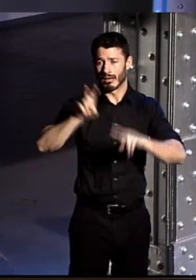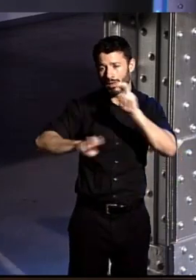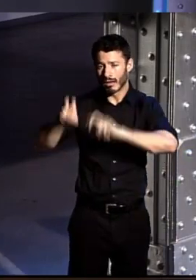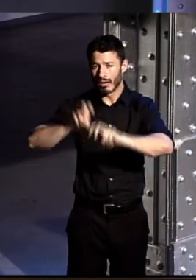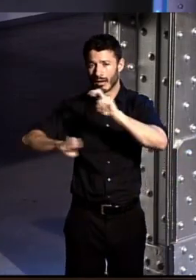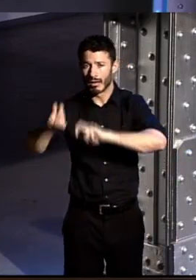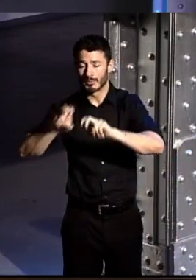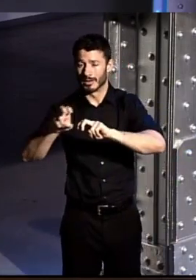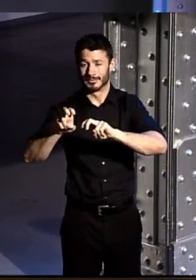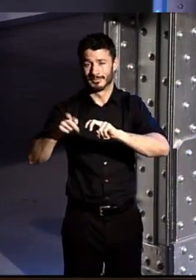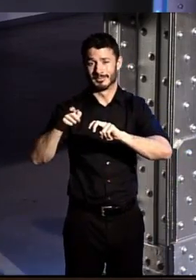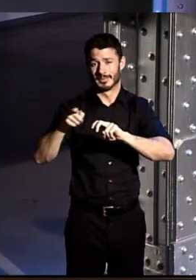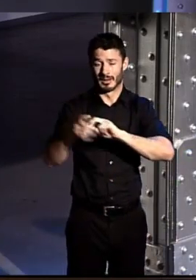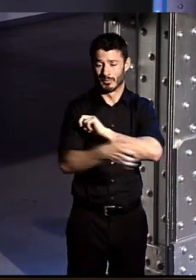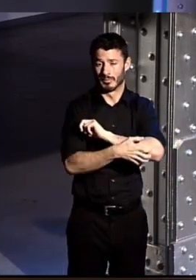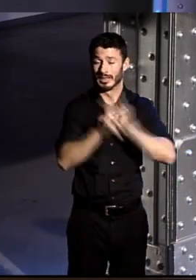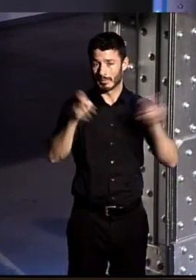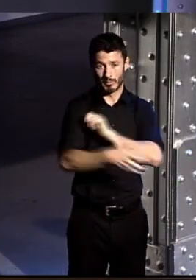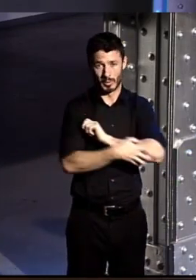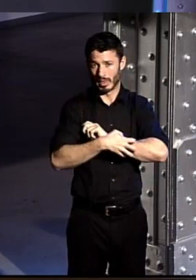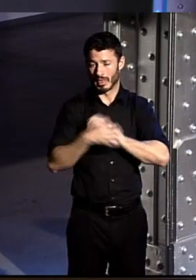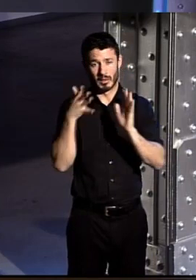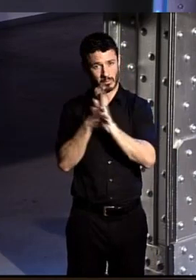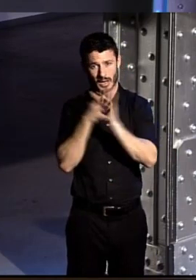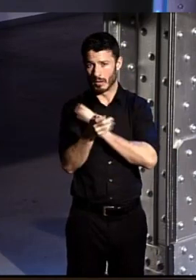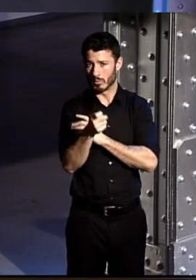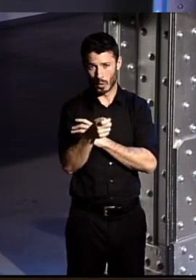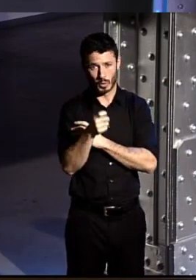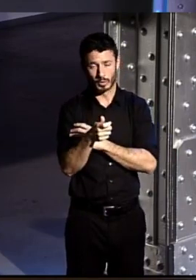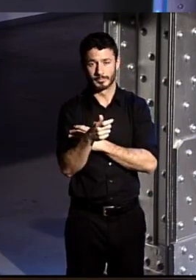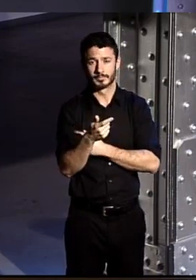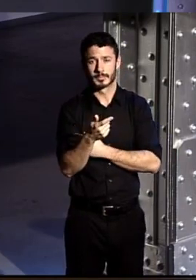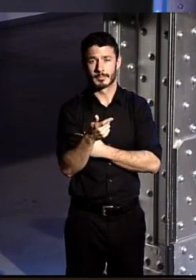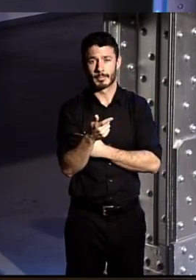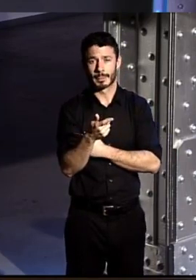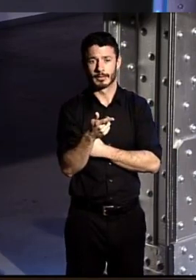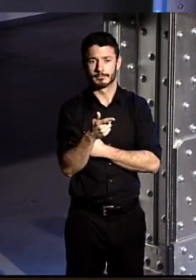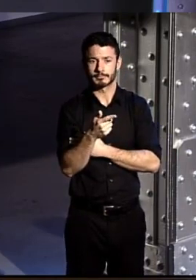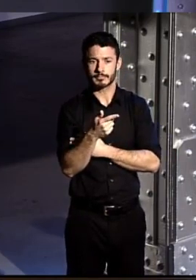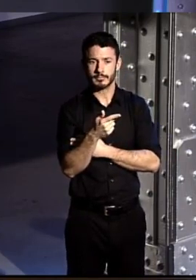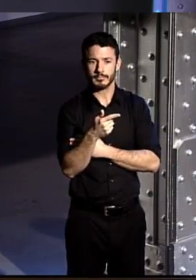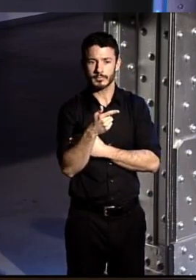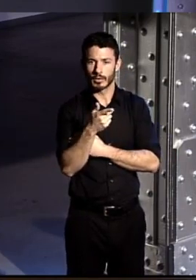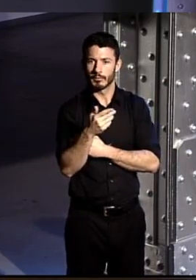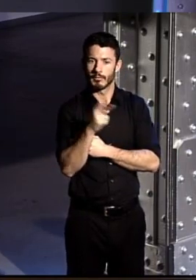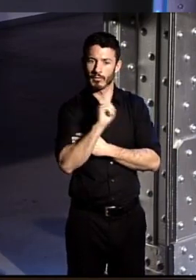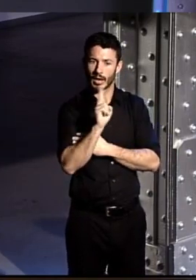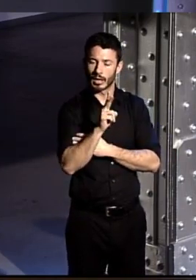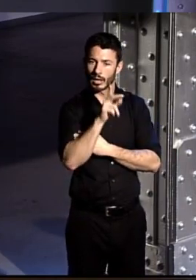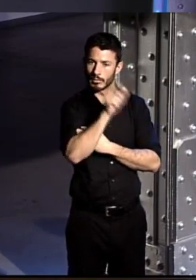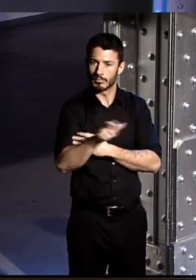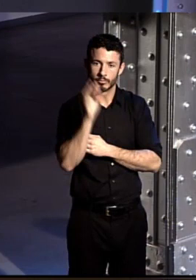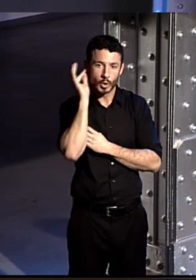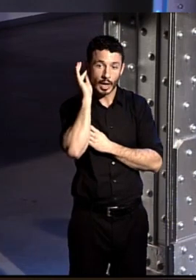nadie, la pobreza no está apenas tocada, pues lo que hace es también abrir un poco la puerta a las mujeres, lo poco que se podía en